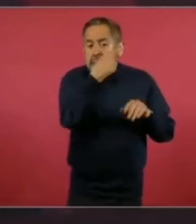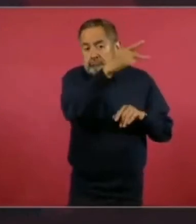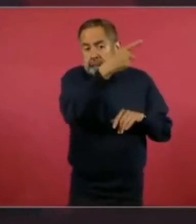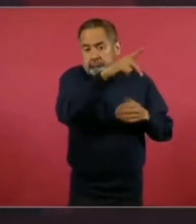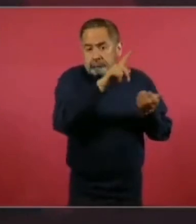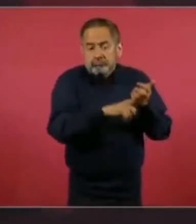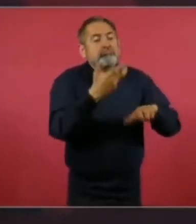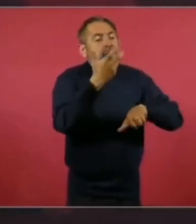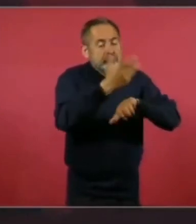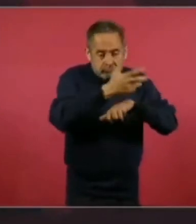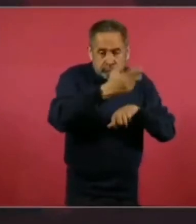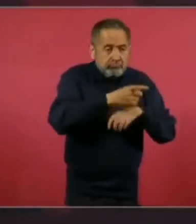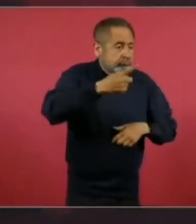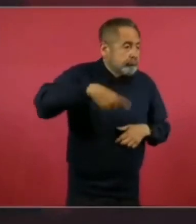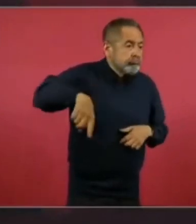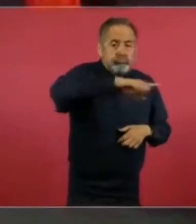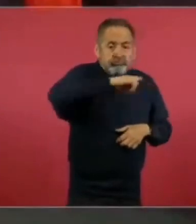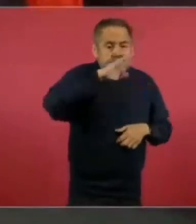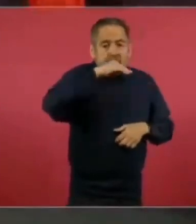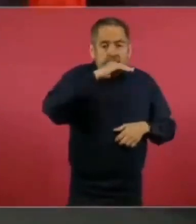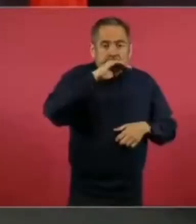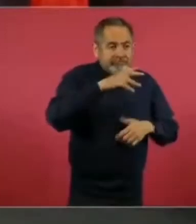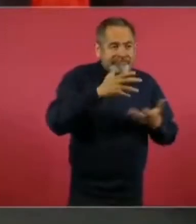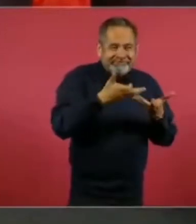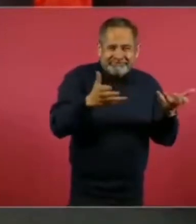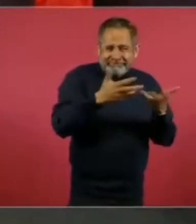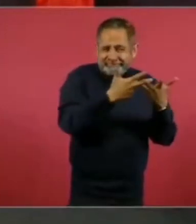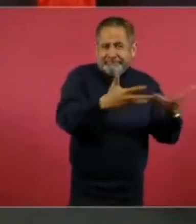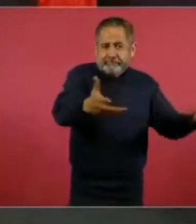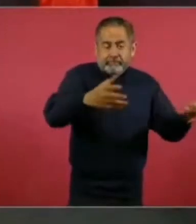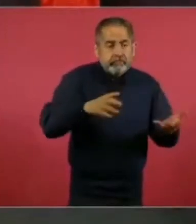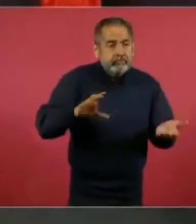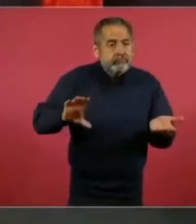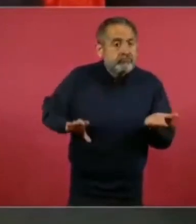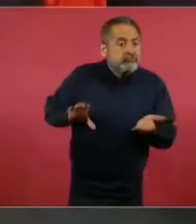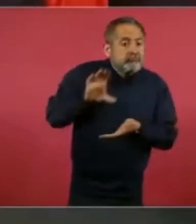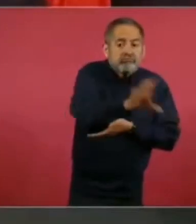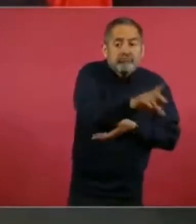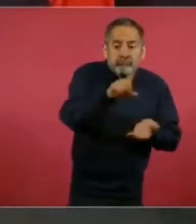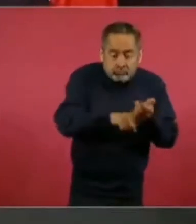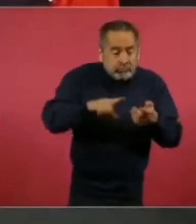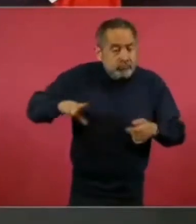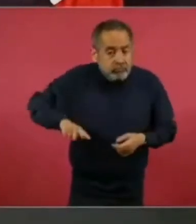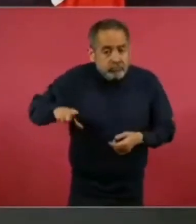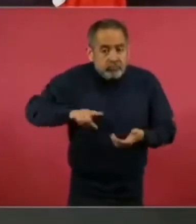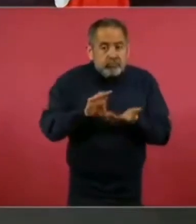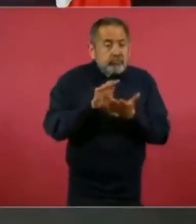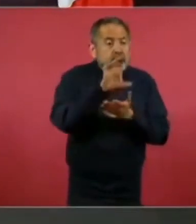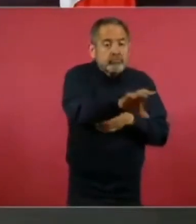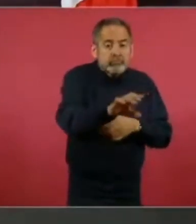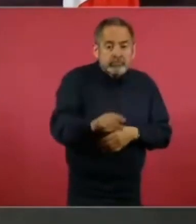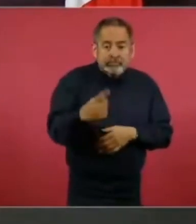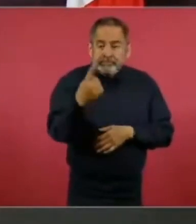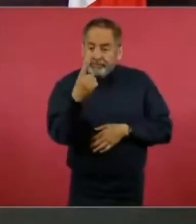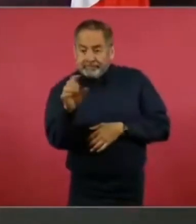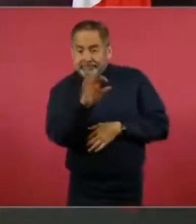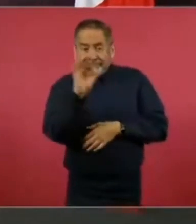en Estados Unidos reciben el 100% de su costo de